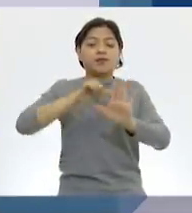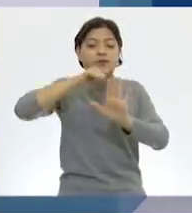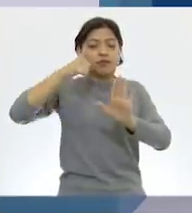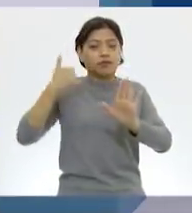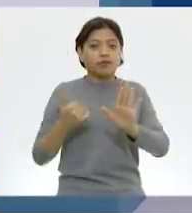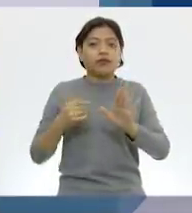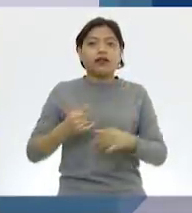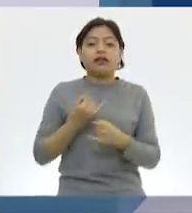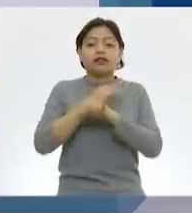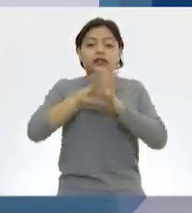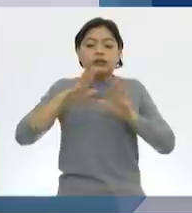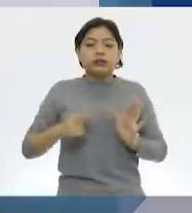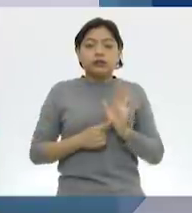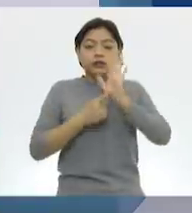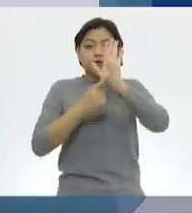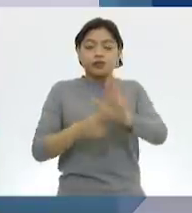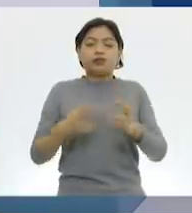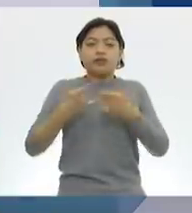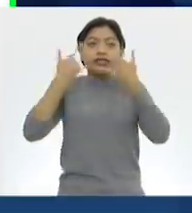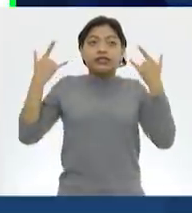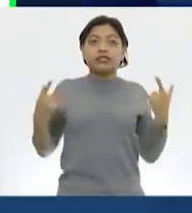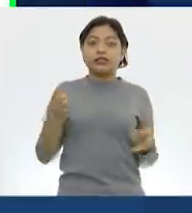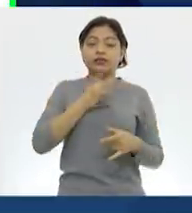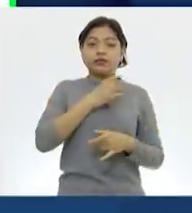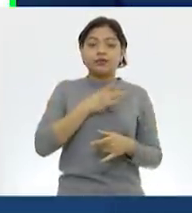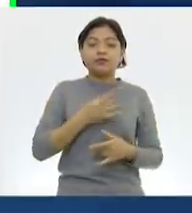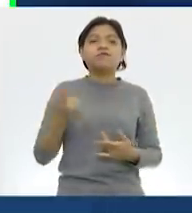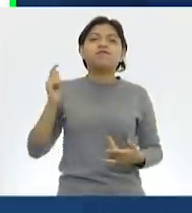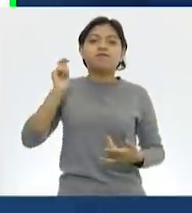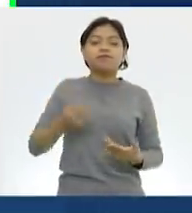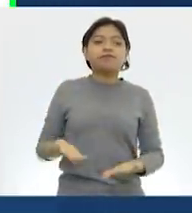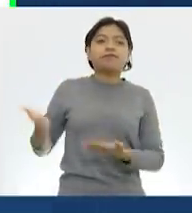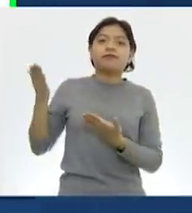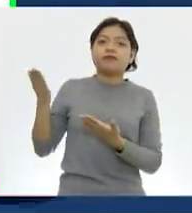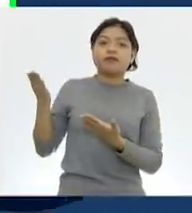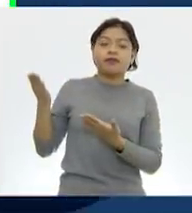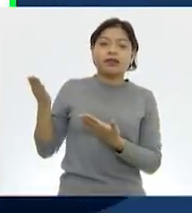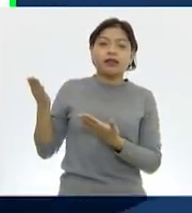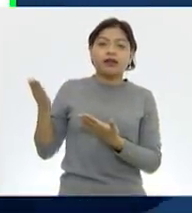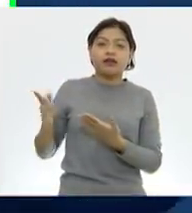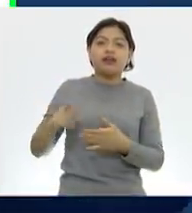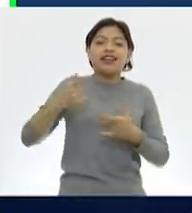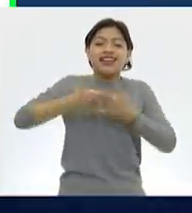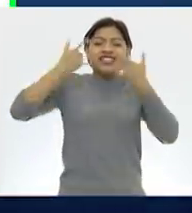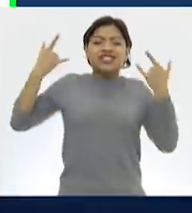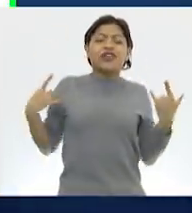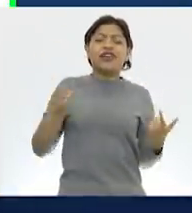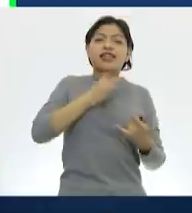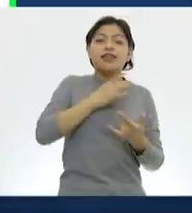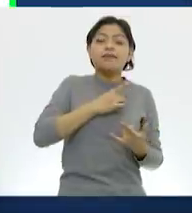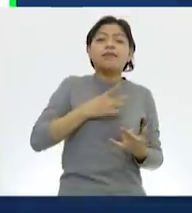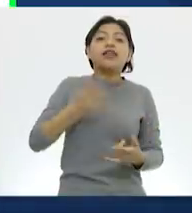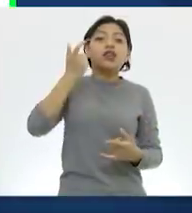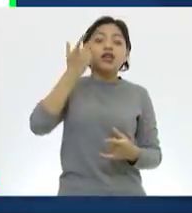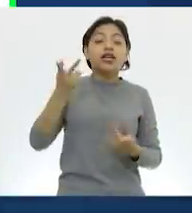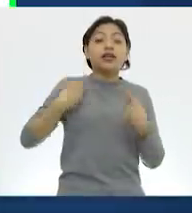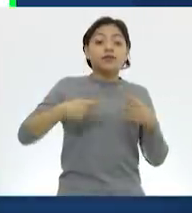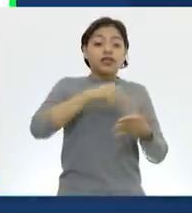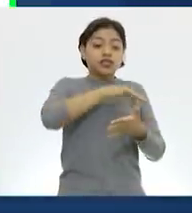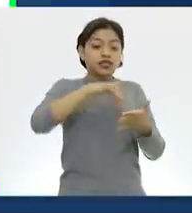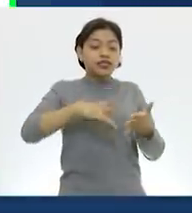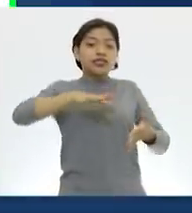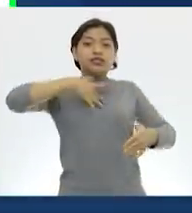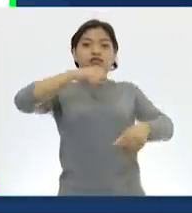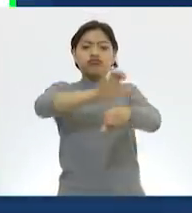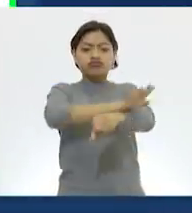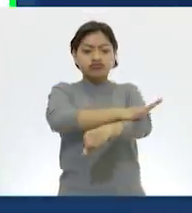organizador gráfico sobre el cuento de terror. El cuento de terror es un relato que busca despertar sensaciones y